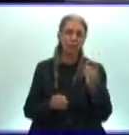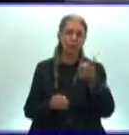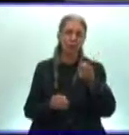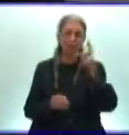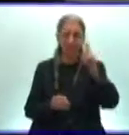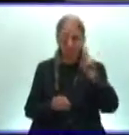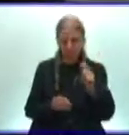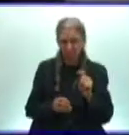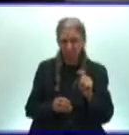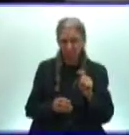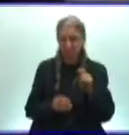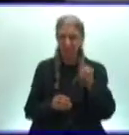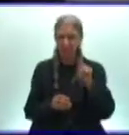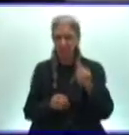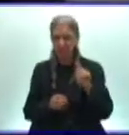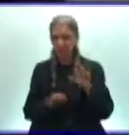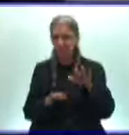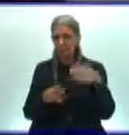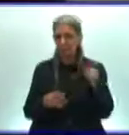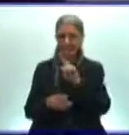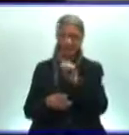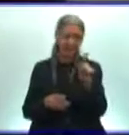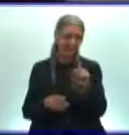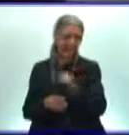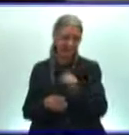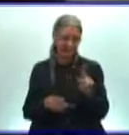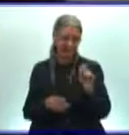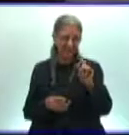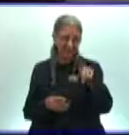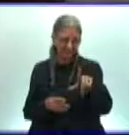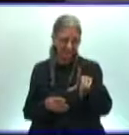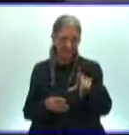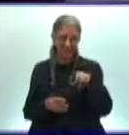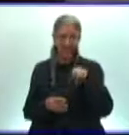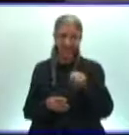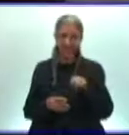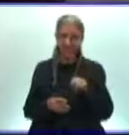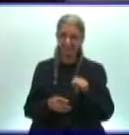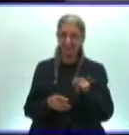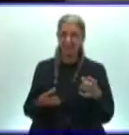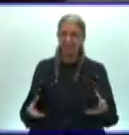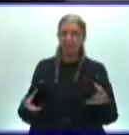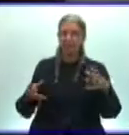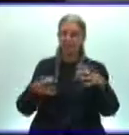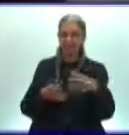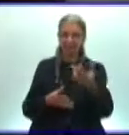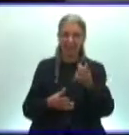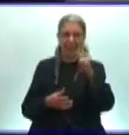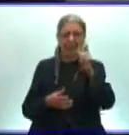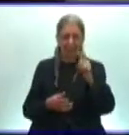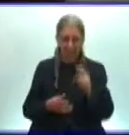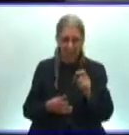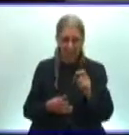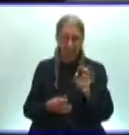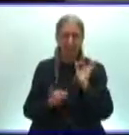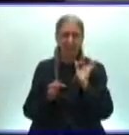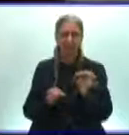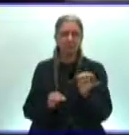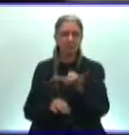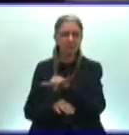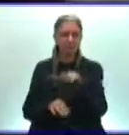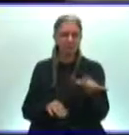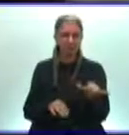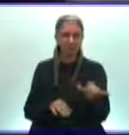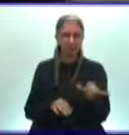Número atómico que se representa con la letra Z mayúscula. Y que el conjunto de átomos que tiene igual número